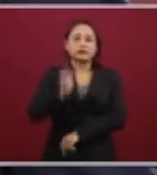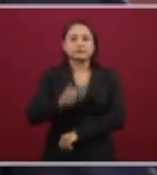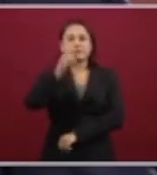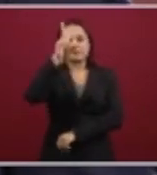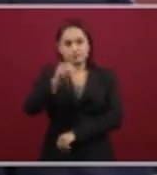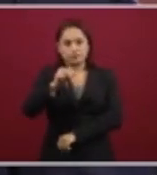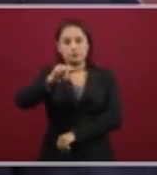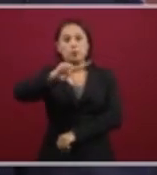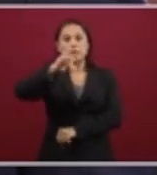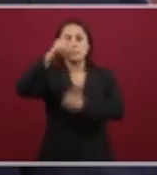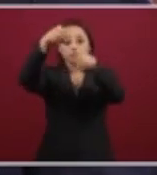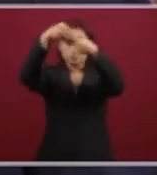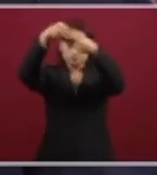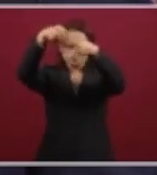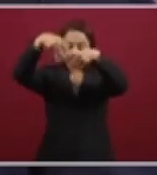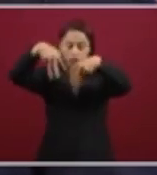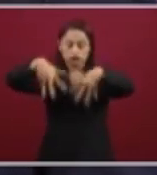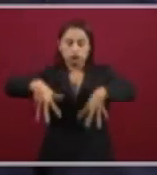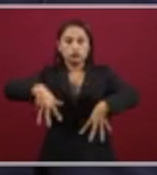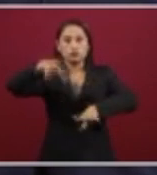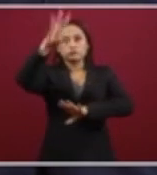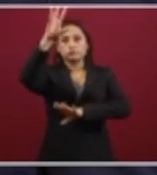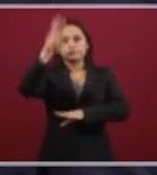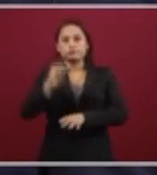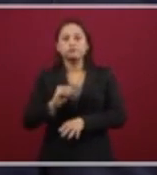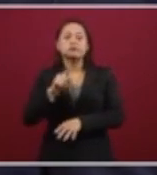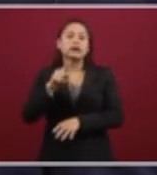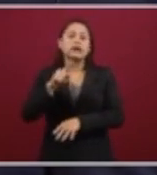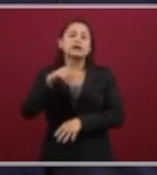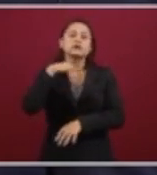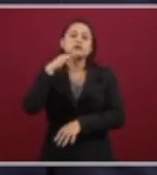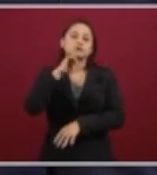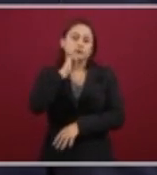nivel de la escala social.